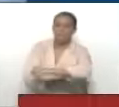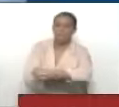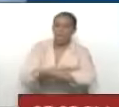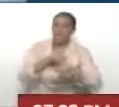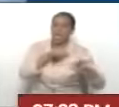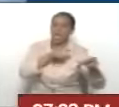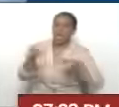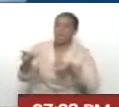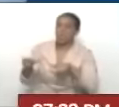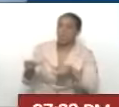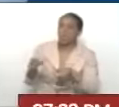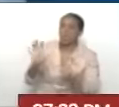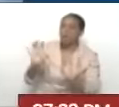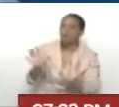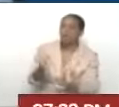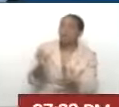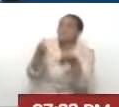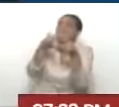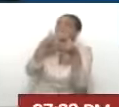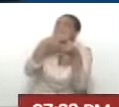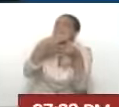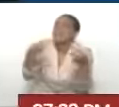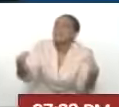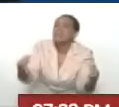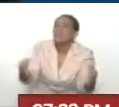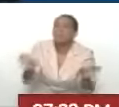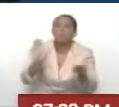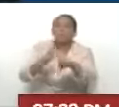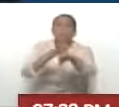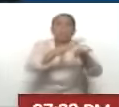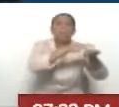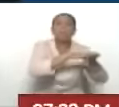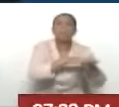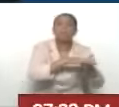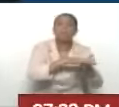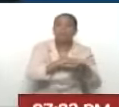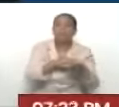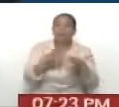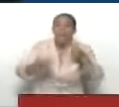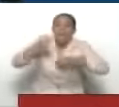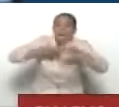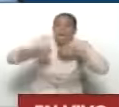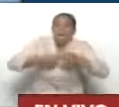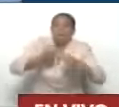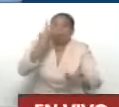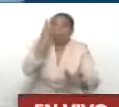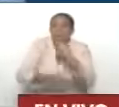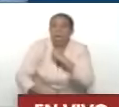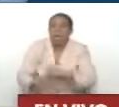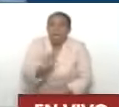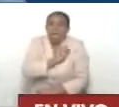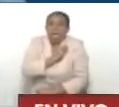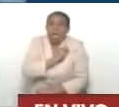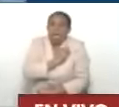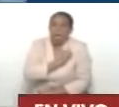con un soplido, pues, con un grito, que todos íbamos a salir corriendo despavoridos.